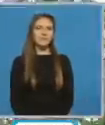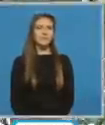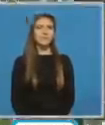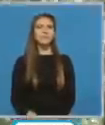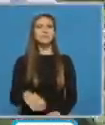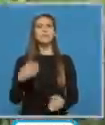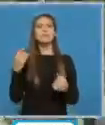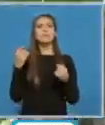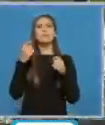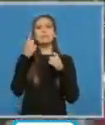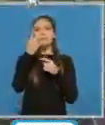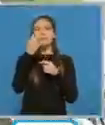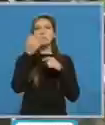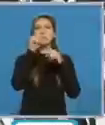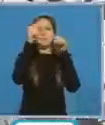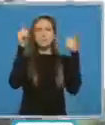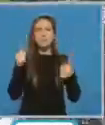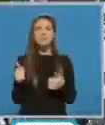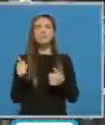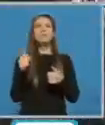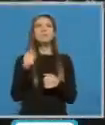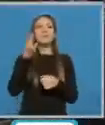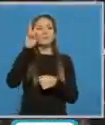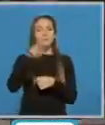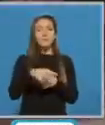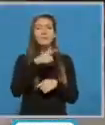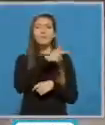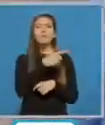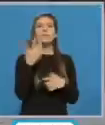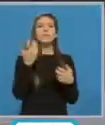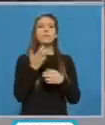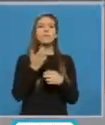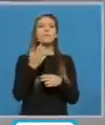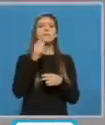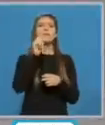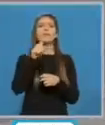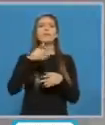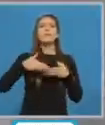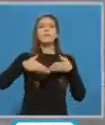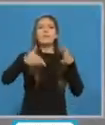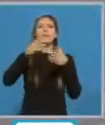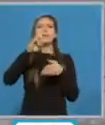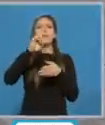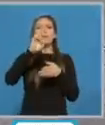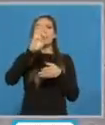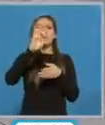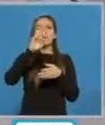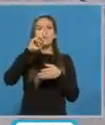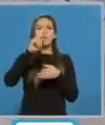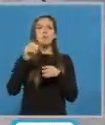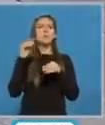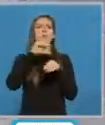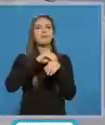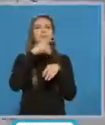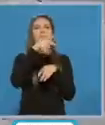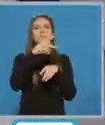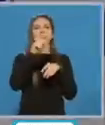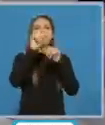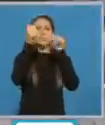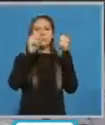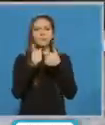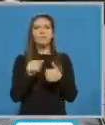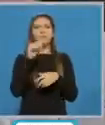Una de las artistas surrealistas más importantes transforma el Paseo de la Reforma en un lugar fantástico y enigmático. Así